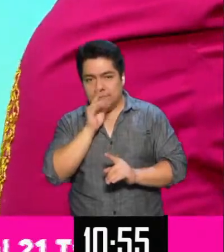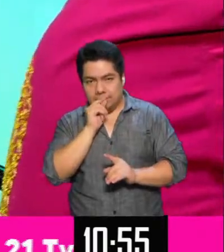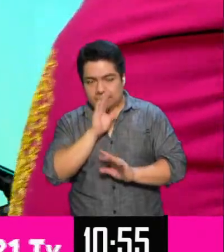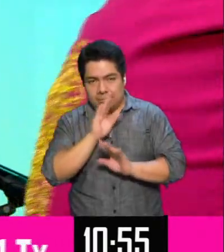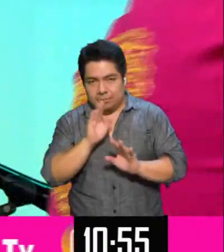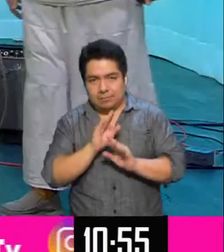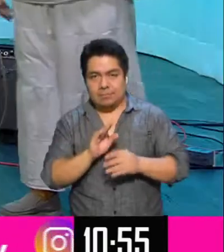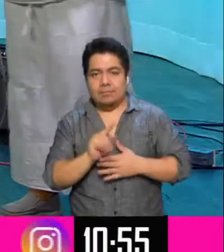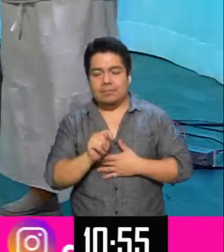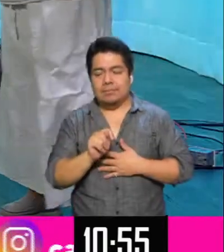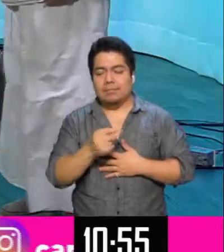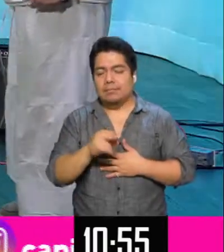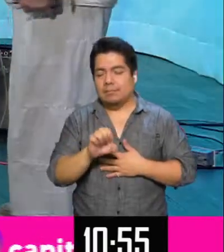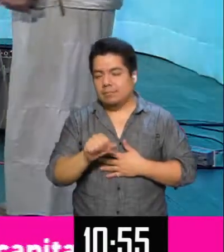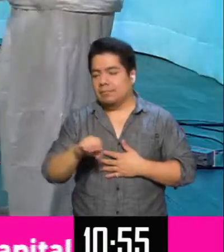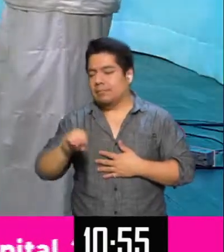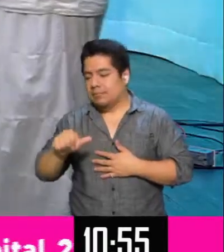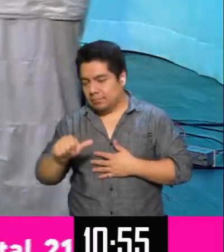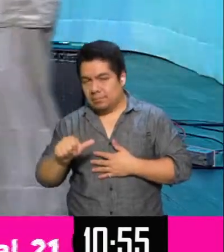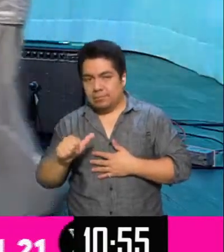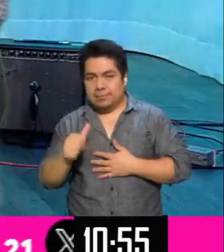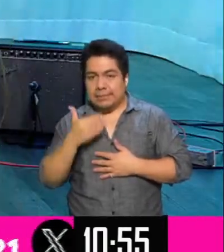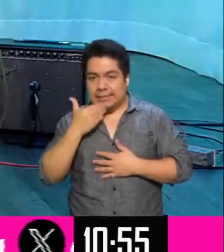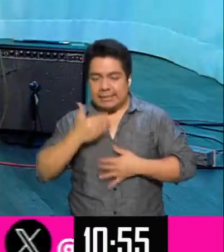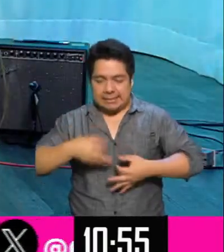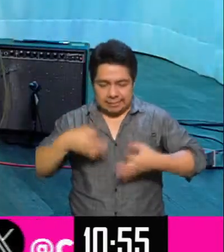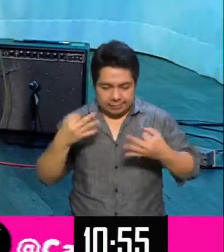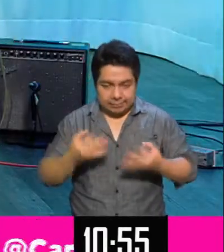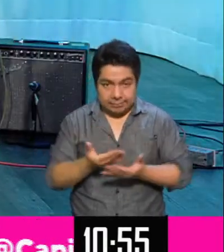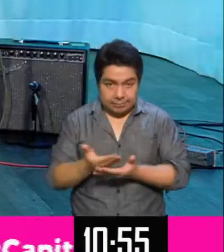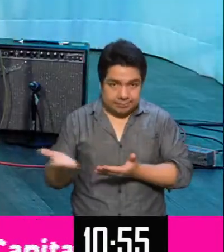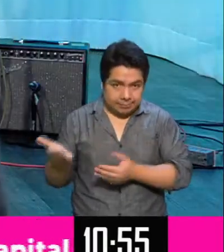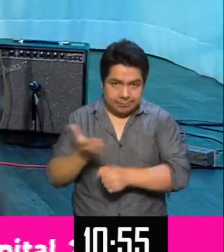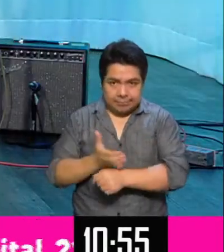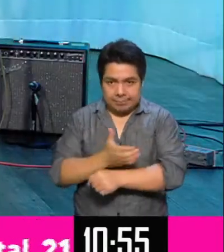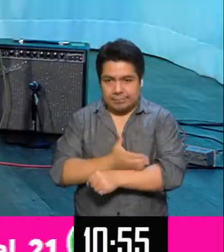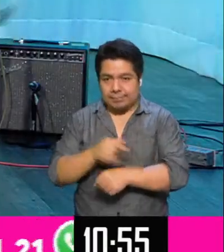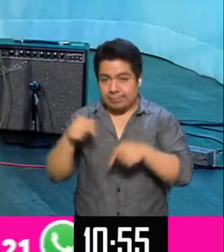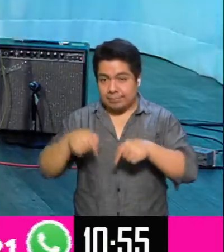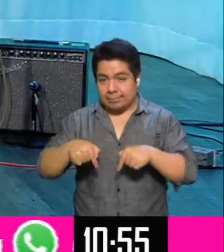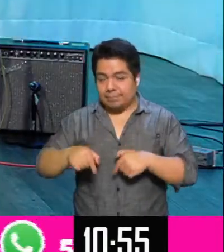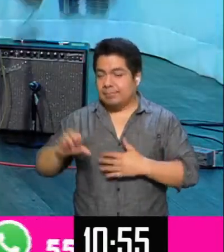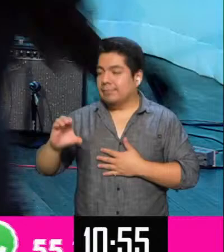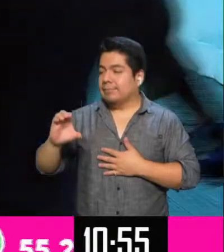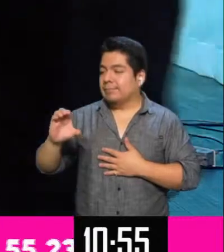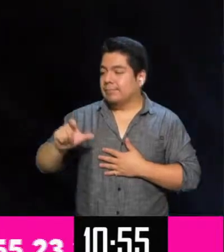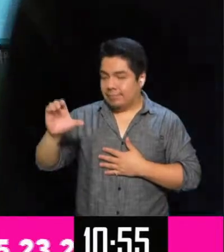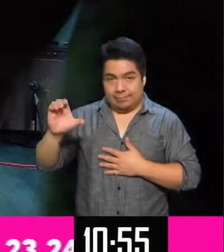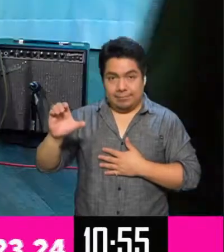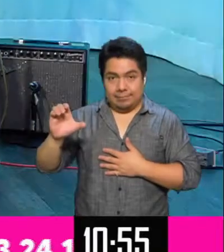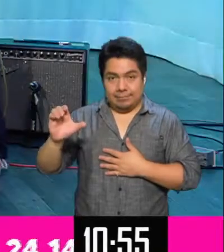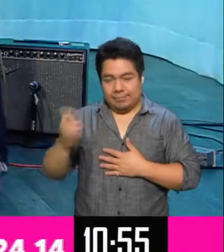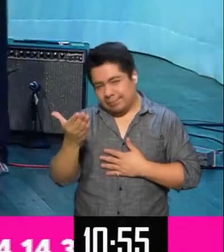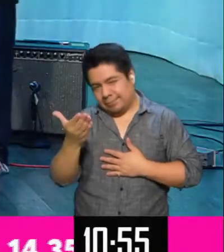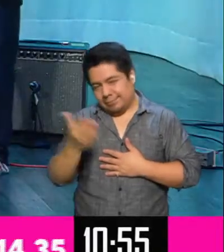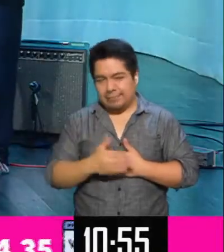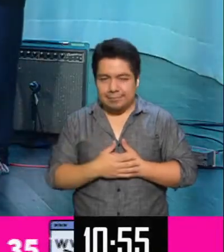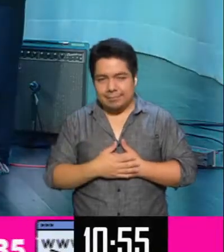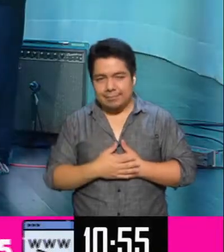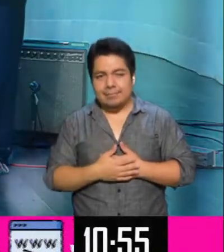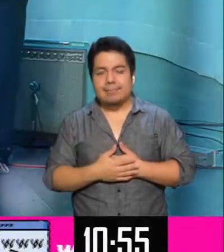De Soma. Uy, qué bárbaro, qué ritmo. Acomódese, compañero, adelante, aquí. en Capital. ¿Por cuál? Venga.